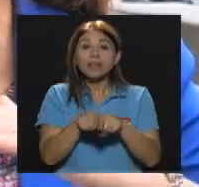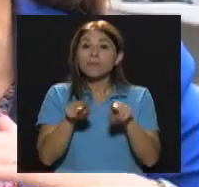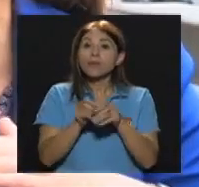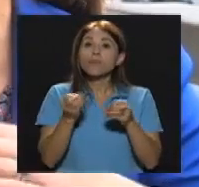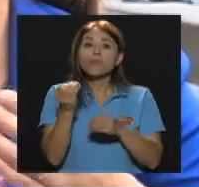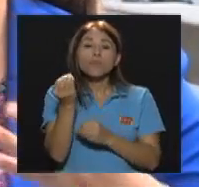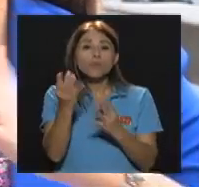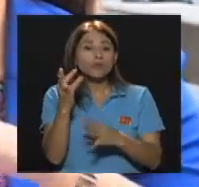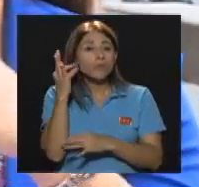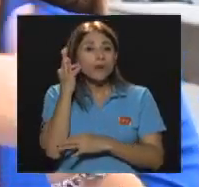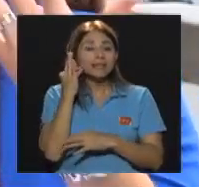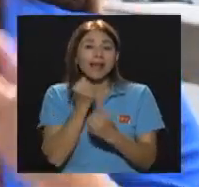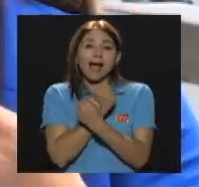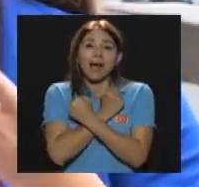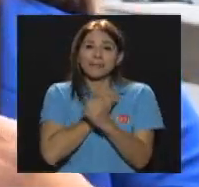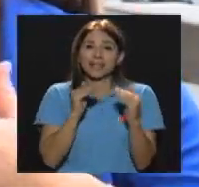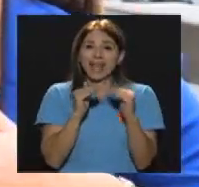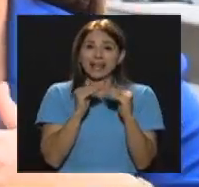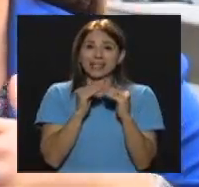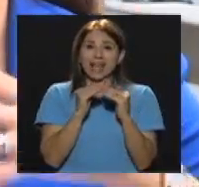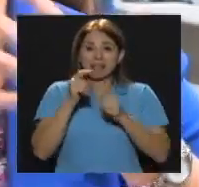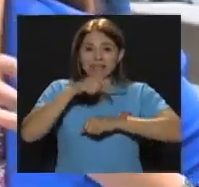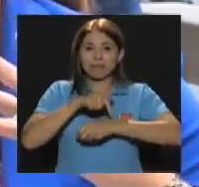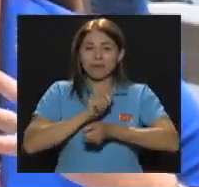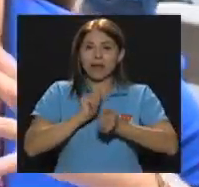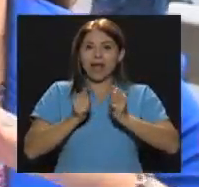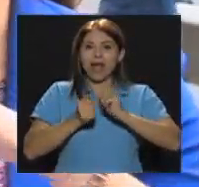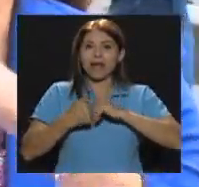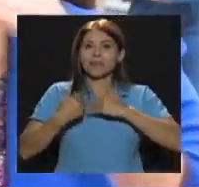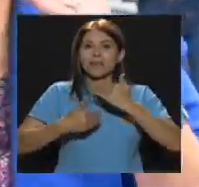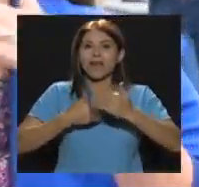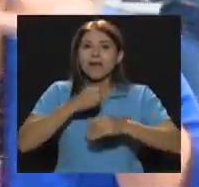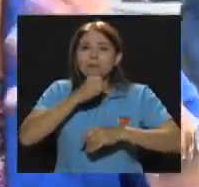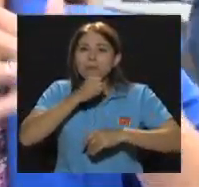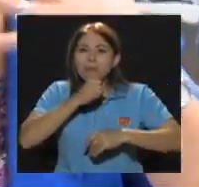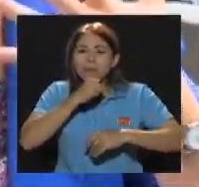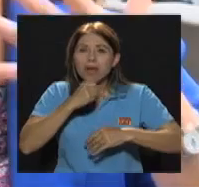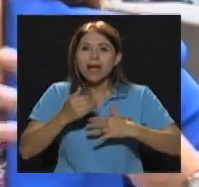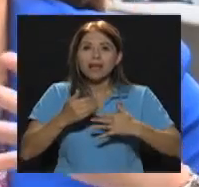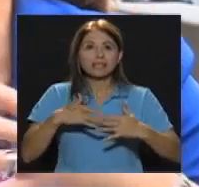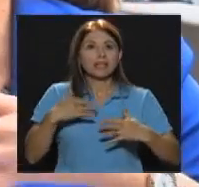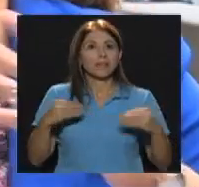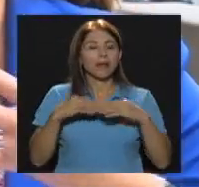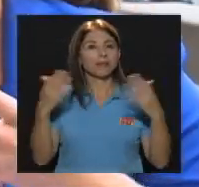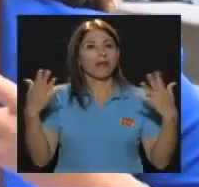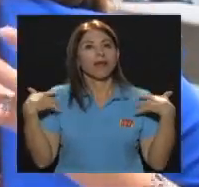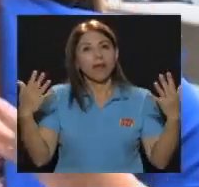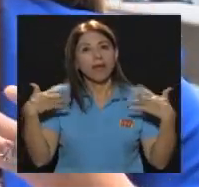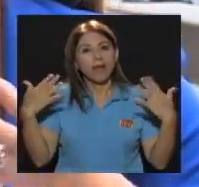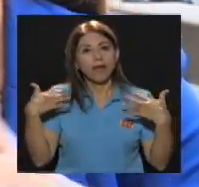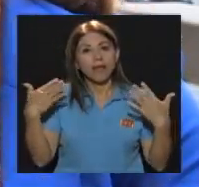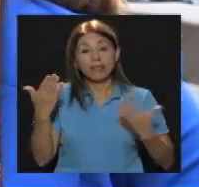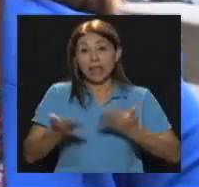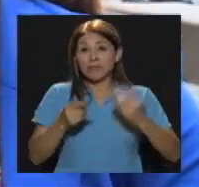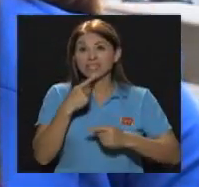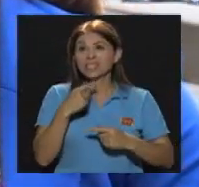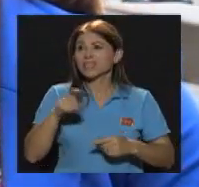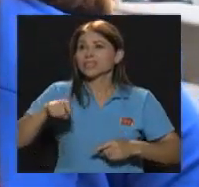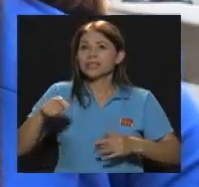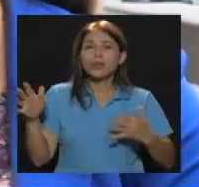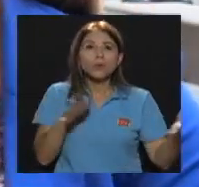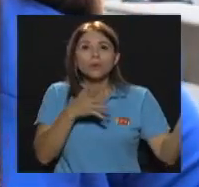la menopausia, cuando hay más calor y probablemente dicen es que necesito más ventilación y la casa no lo permite. Entonces